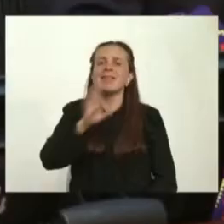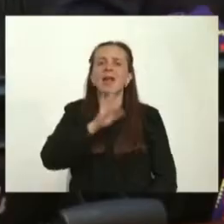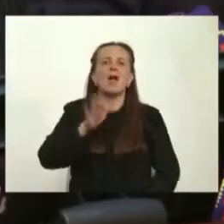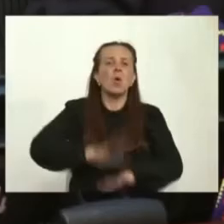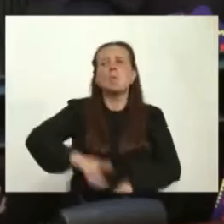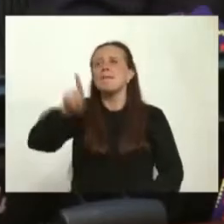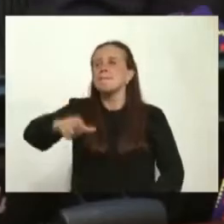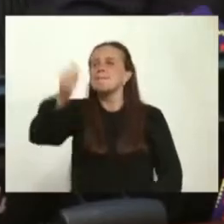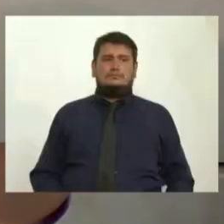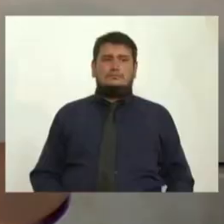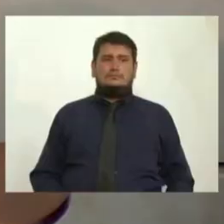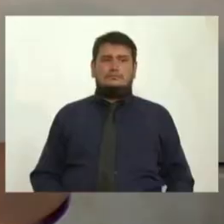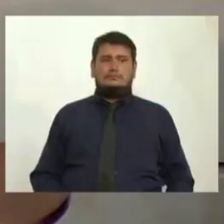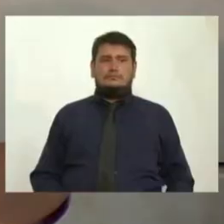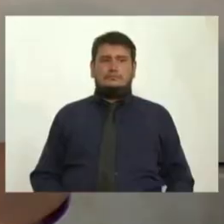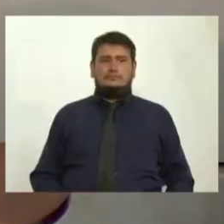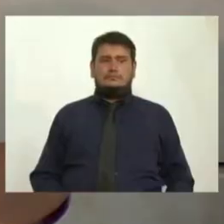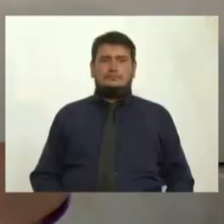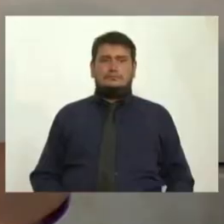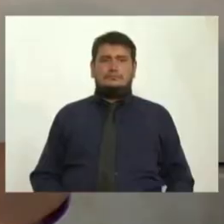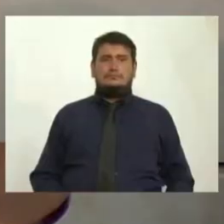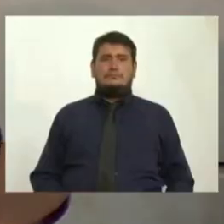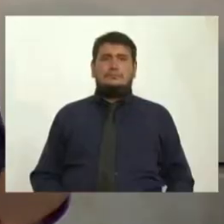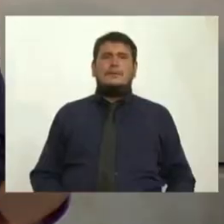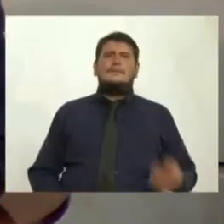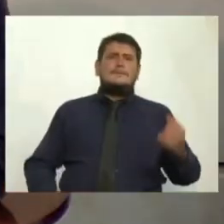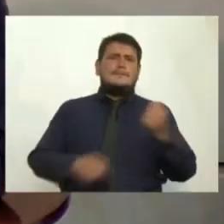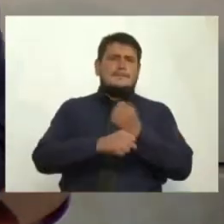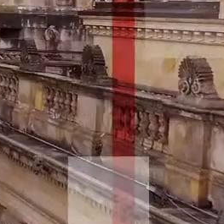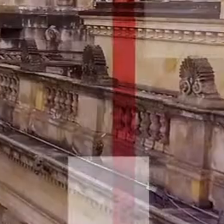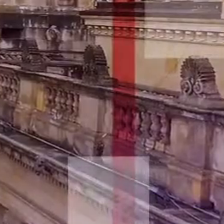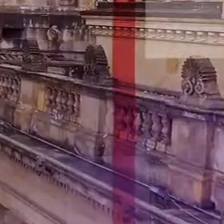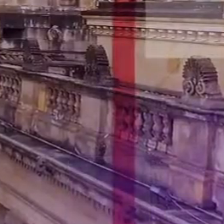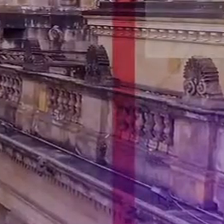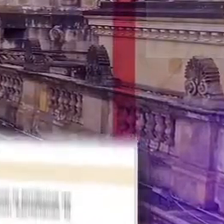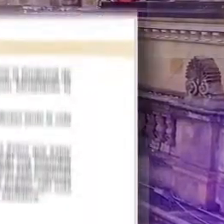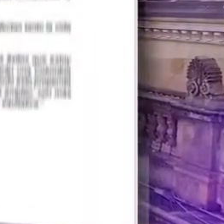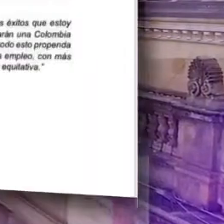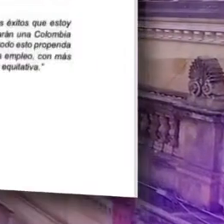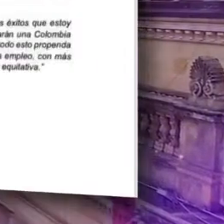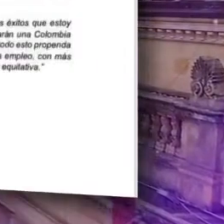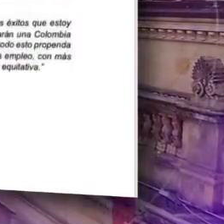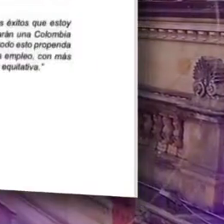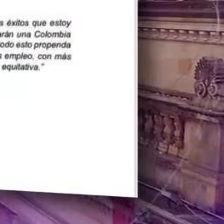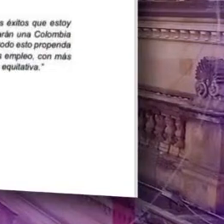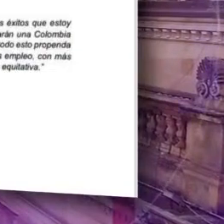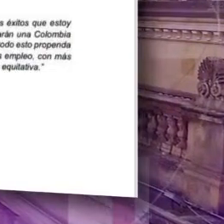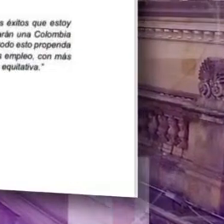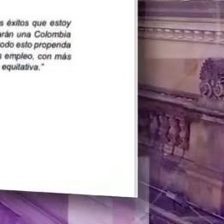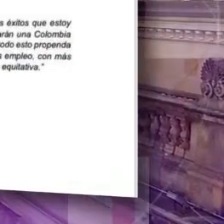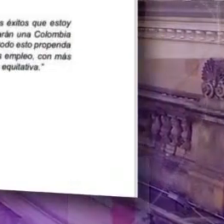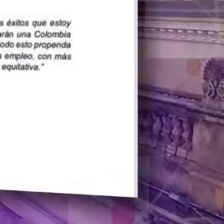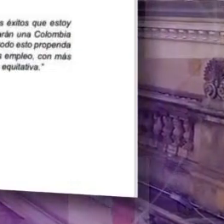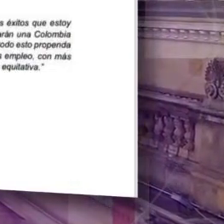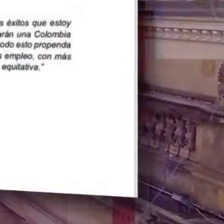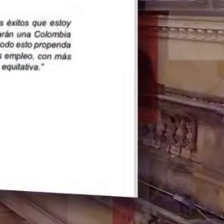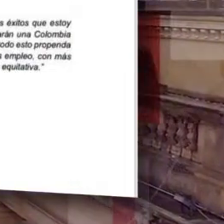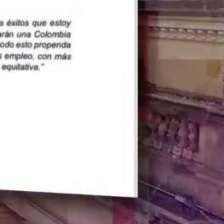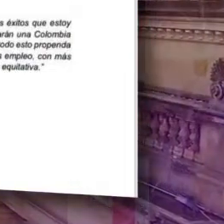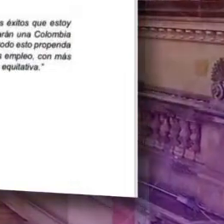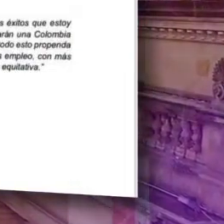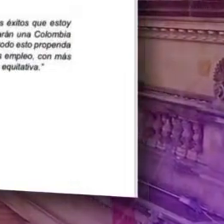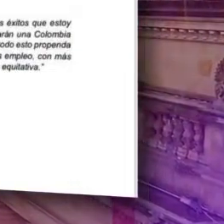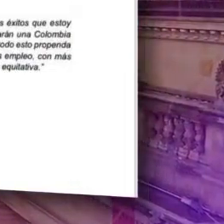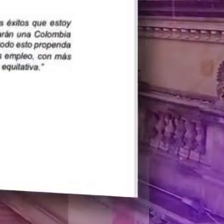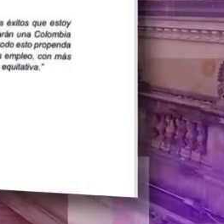y la noticia salió a la luz la renuncia del ministro de defensa guillermo botero luego de que su permanencia en el cargo se viera amenazada por una inminente moción